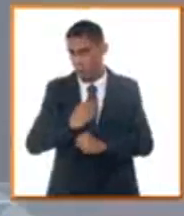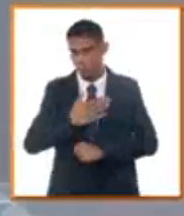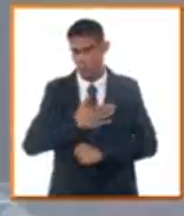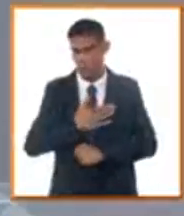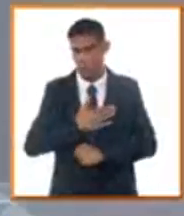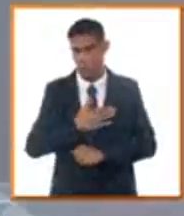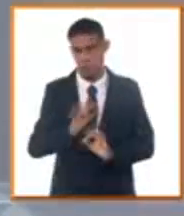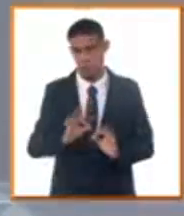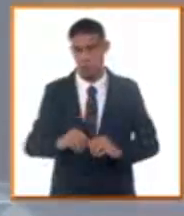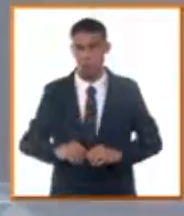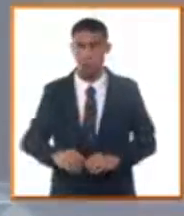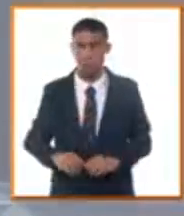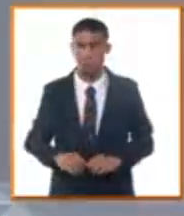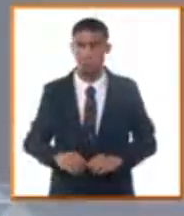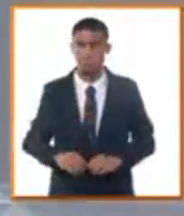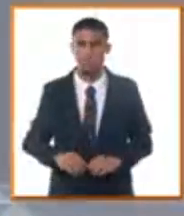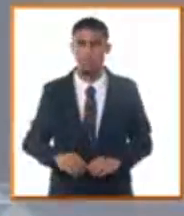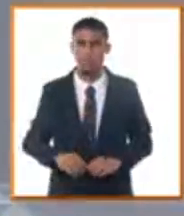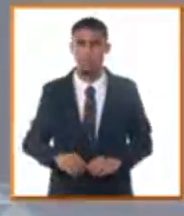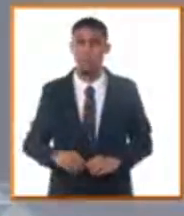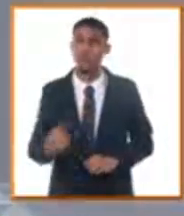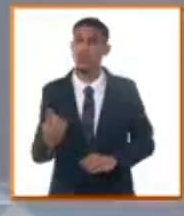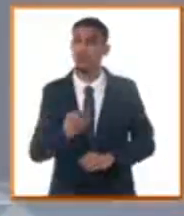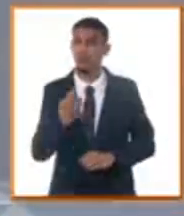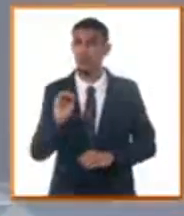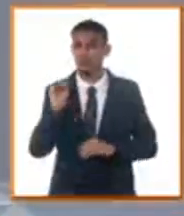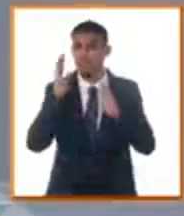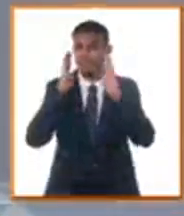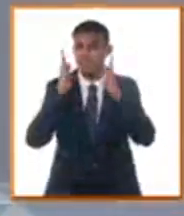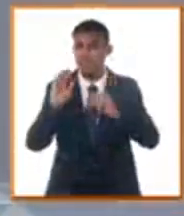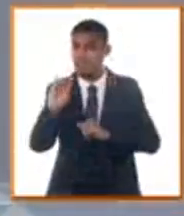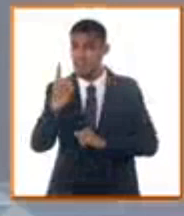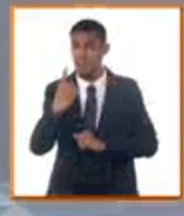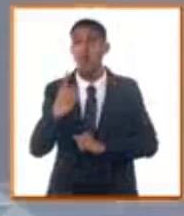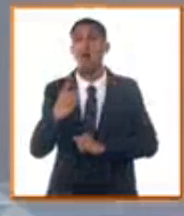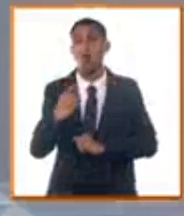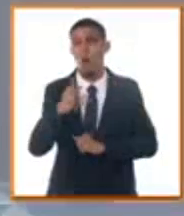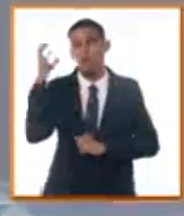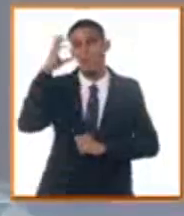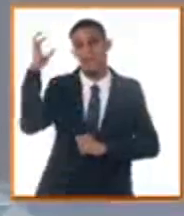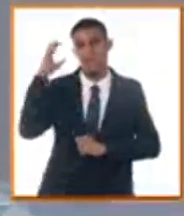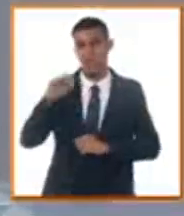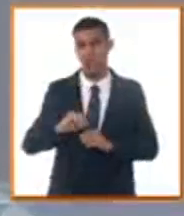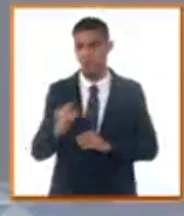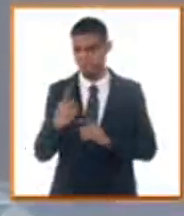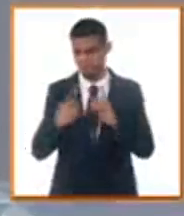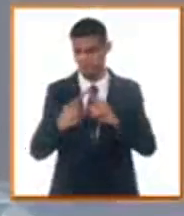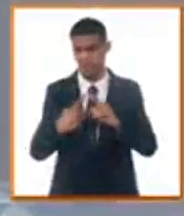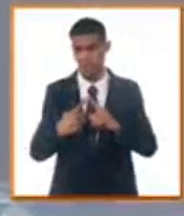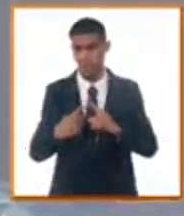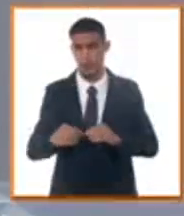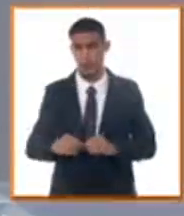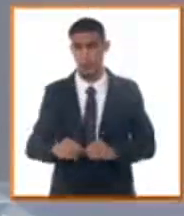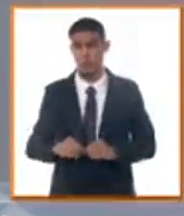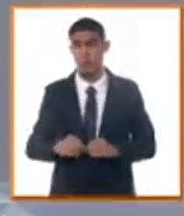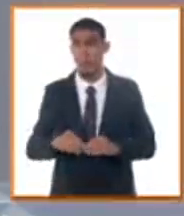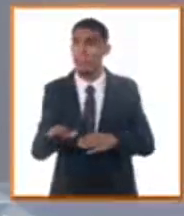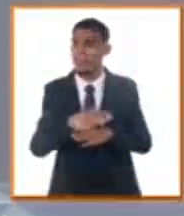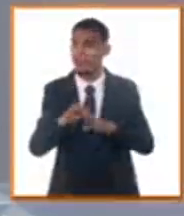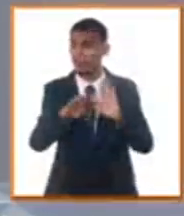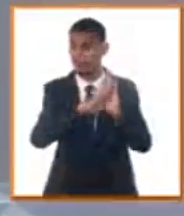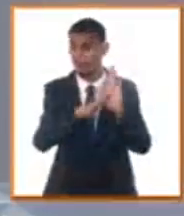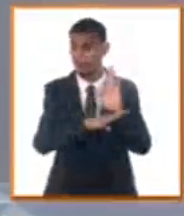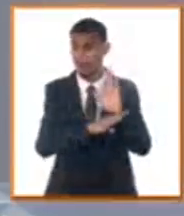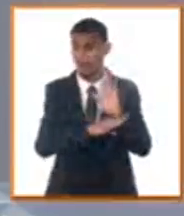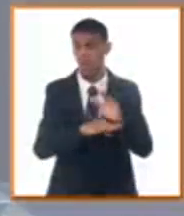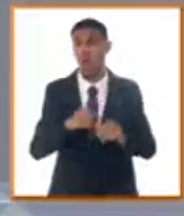de estos canales de pago. Que nos hemos concentrado en el estatal, en lo fundamental, pero en las medidas que se han venido